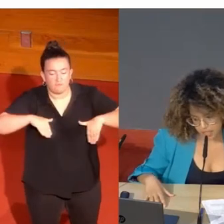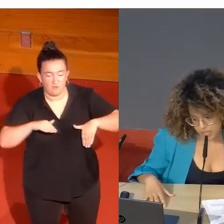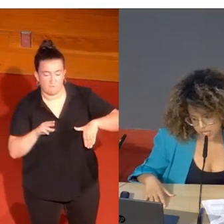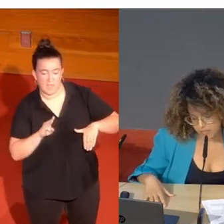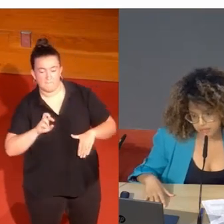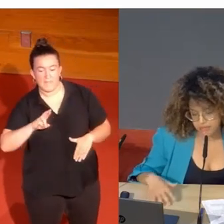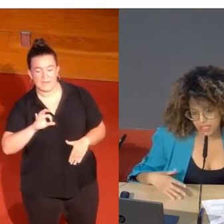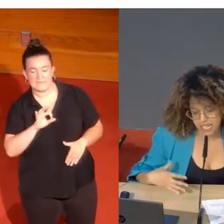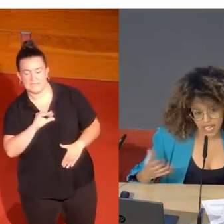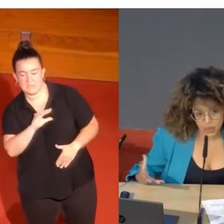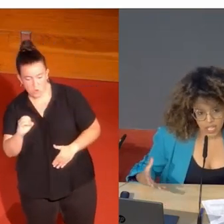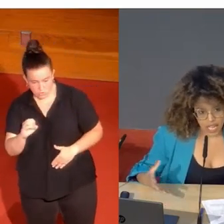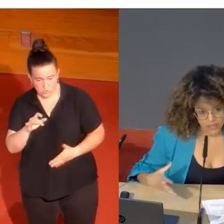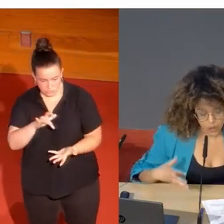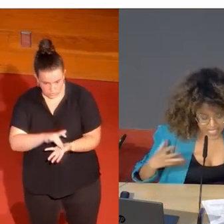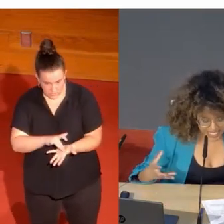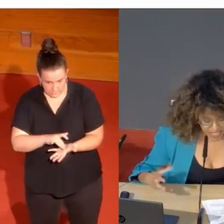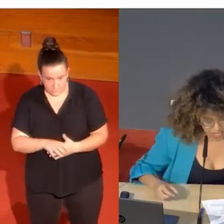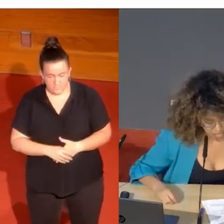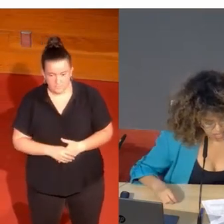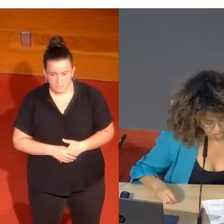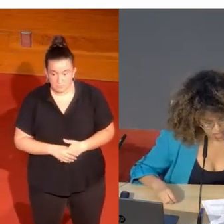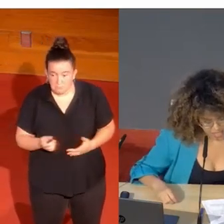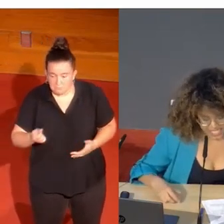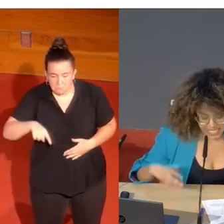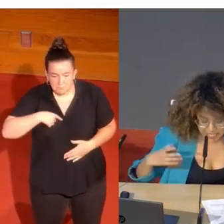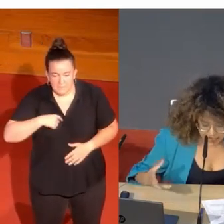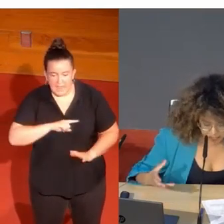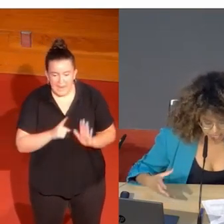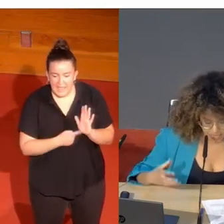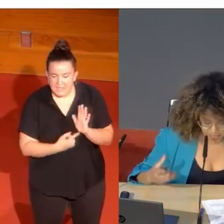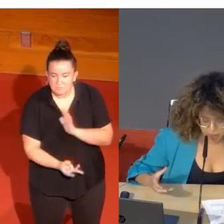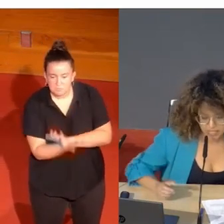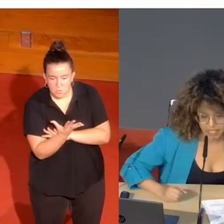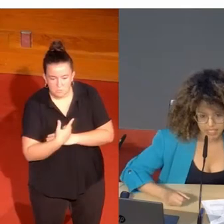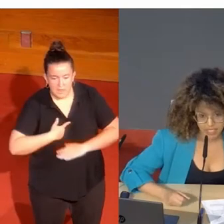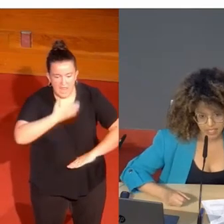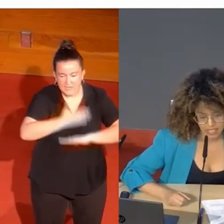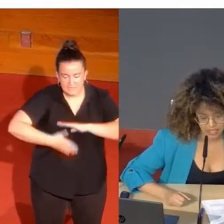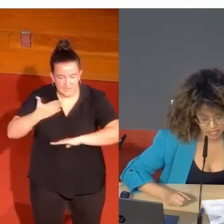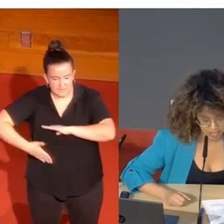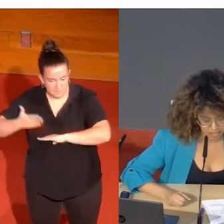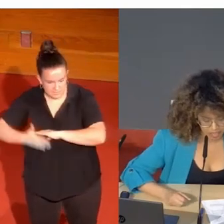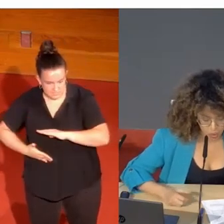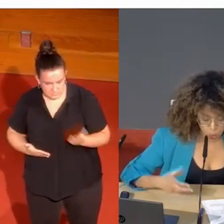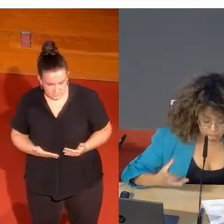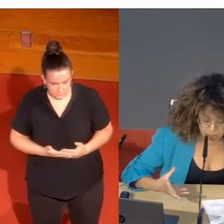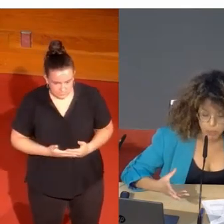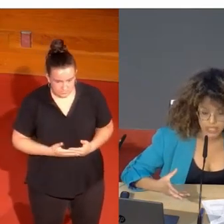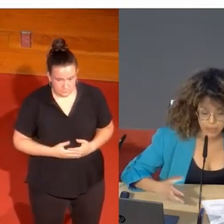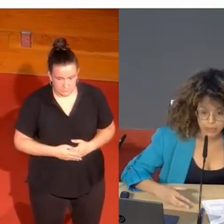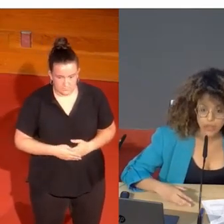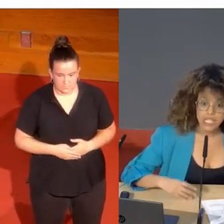han eh se han sacado ha habido leyes eh restrictivas Y de libertades eh en